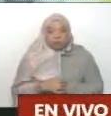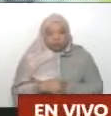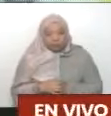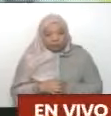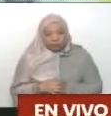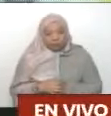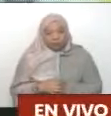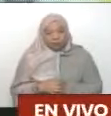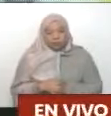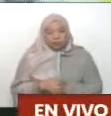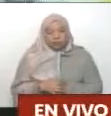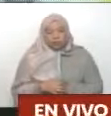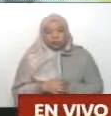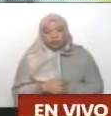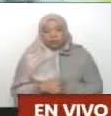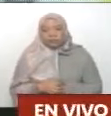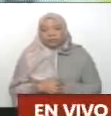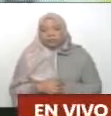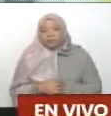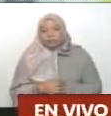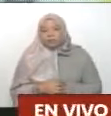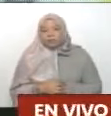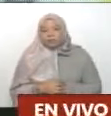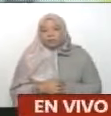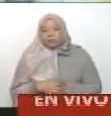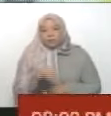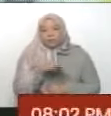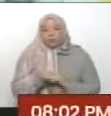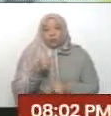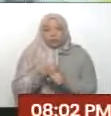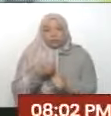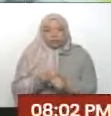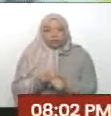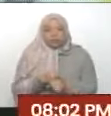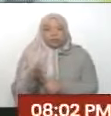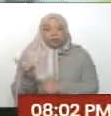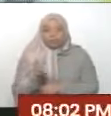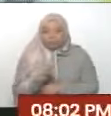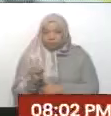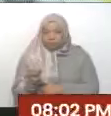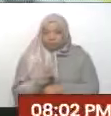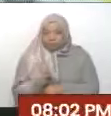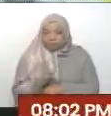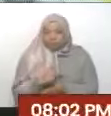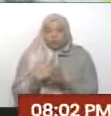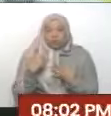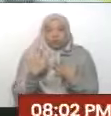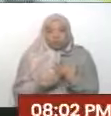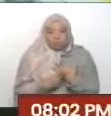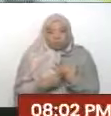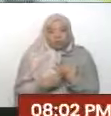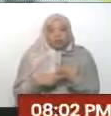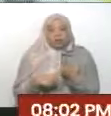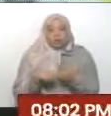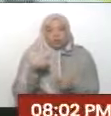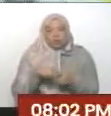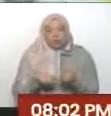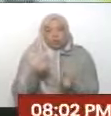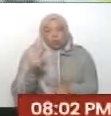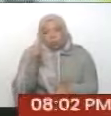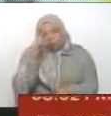para que se diga la verdad de nuestros migrantes, se diga la verdad de Venezuela y el plan logístico para